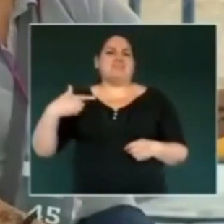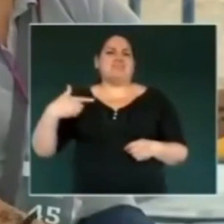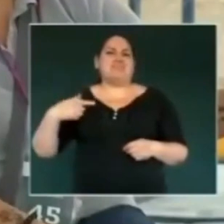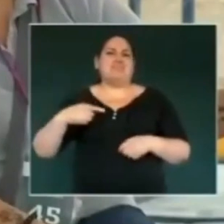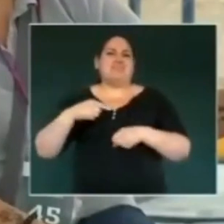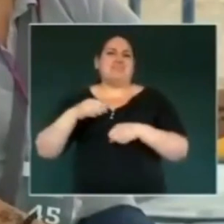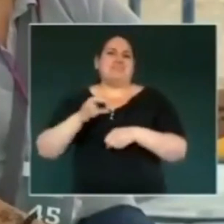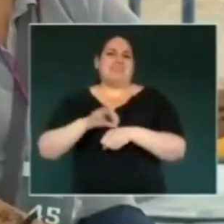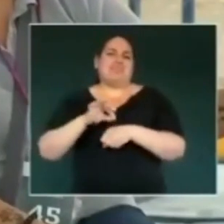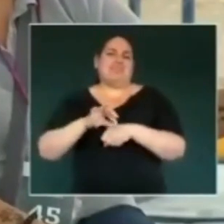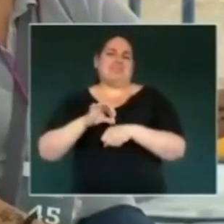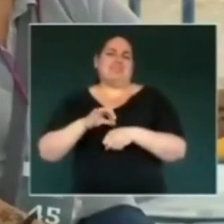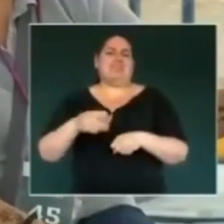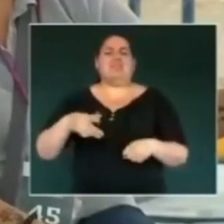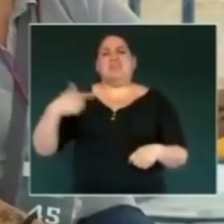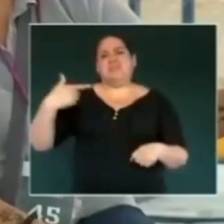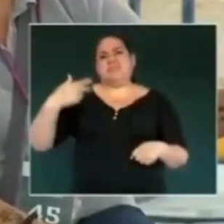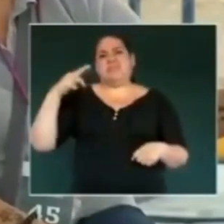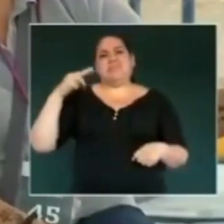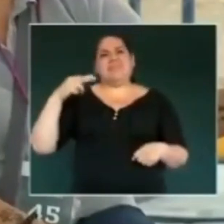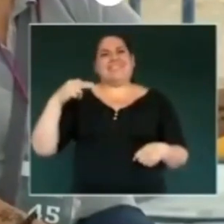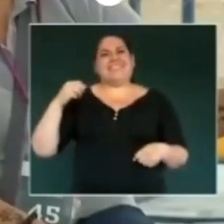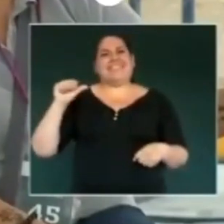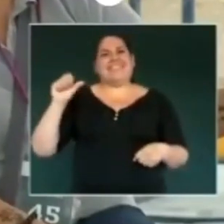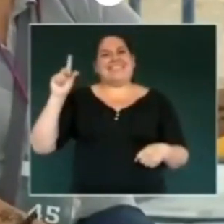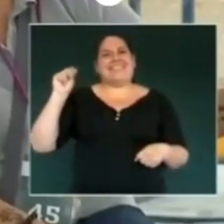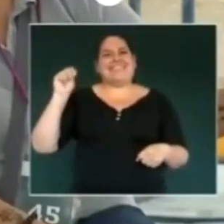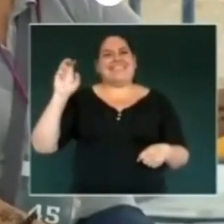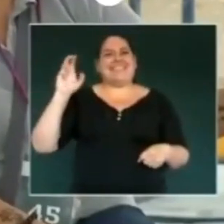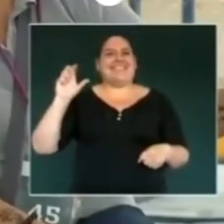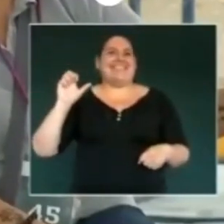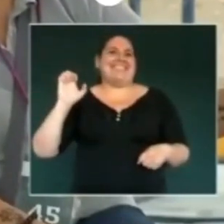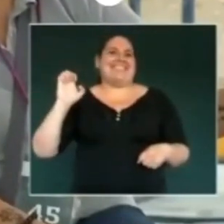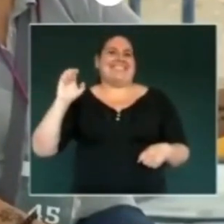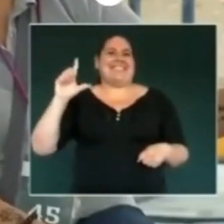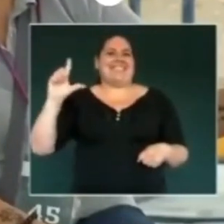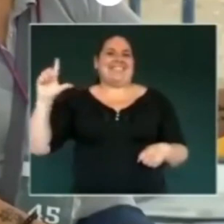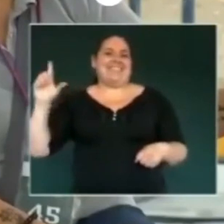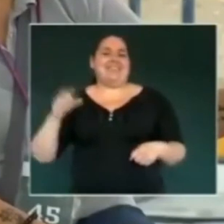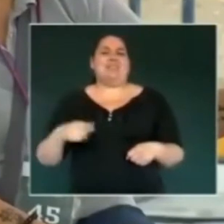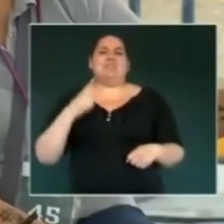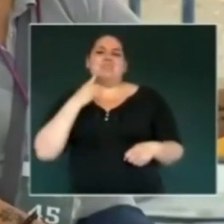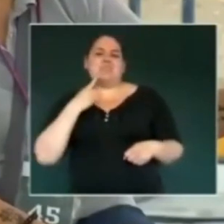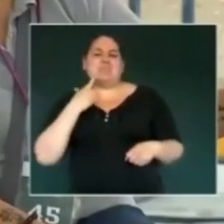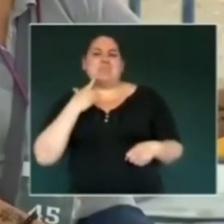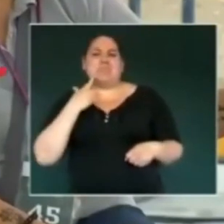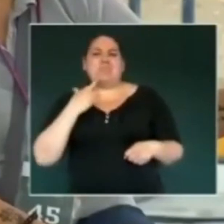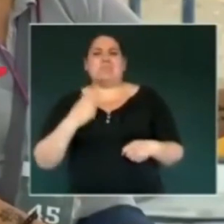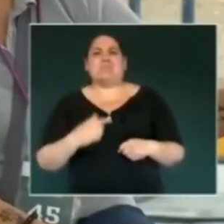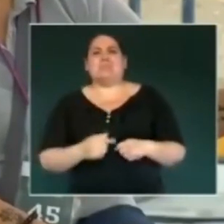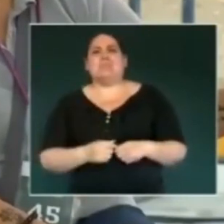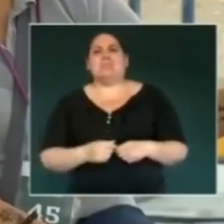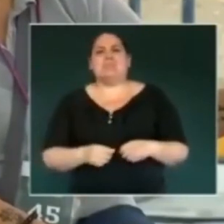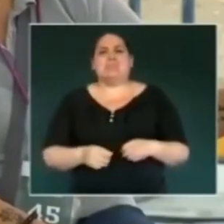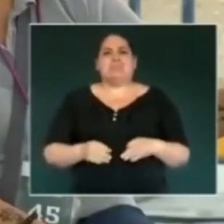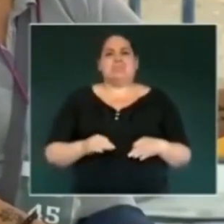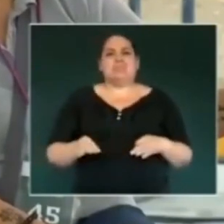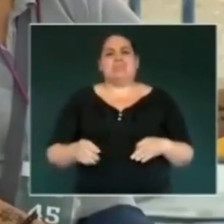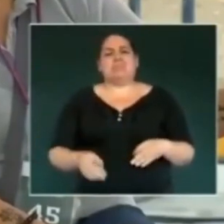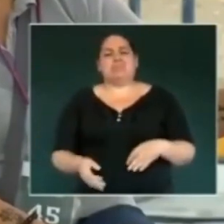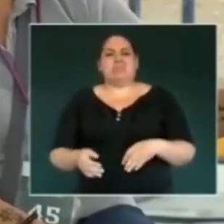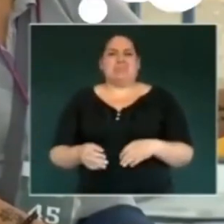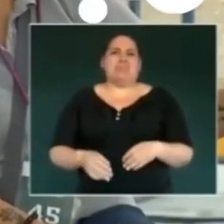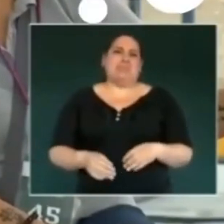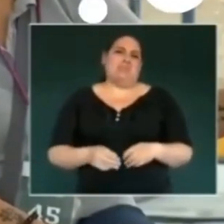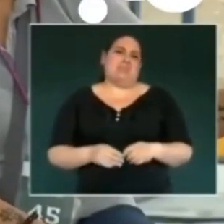mandatario mexicano, quedó exhibido que los intérpretes, estos que aparecen en el recuadrito ahí abajo, hacen traducciones de palabras